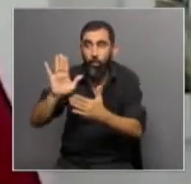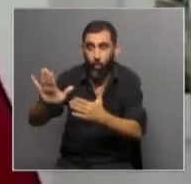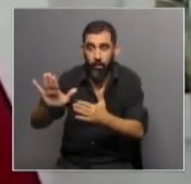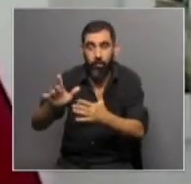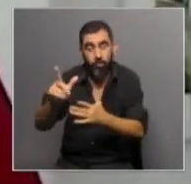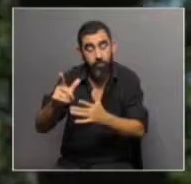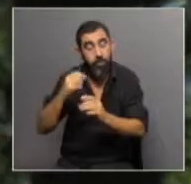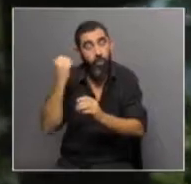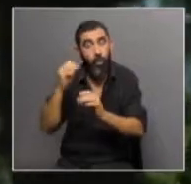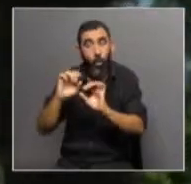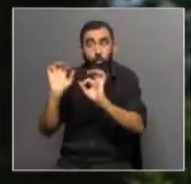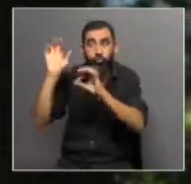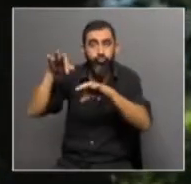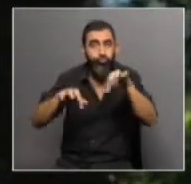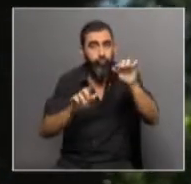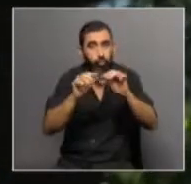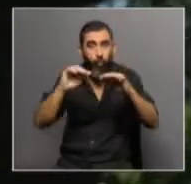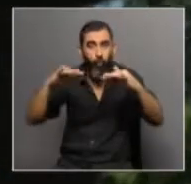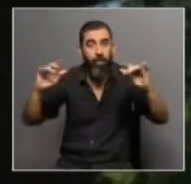juegan un papel muy relevante.